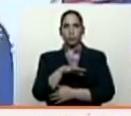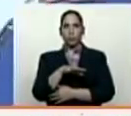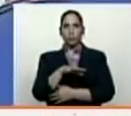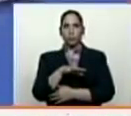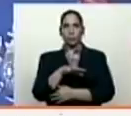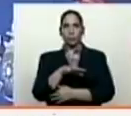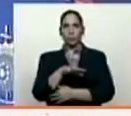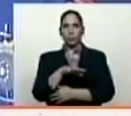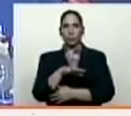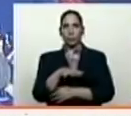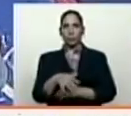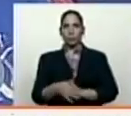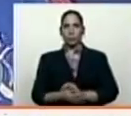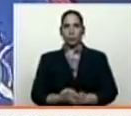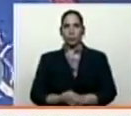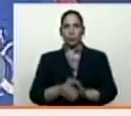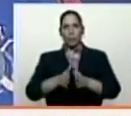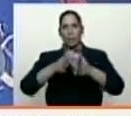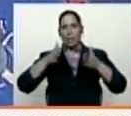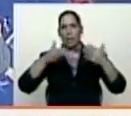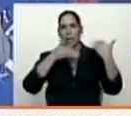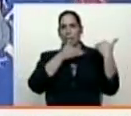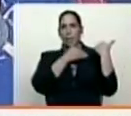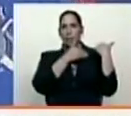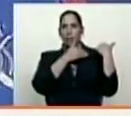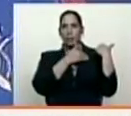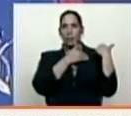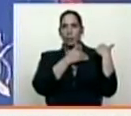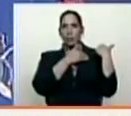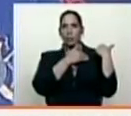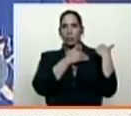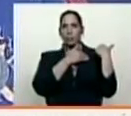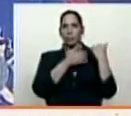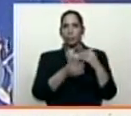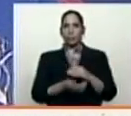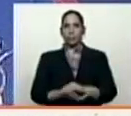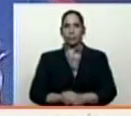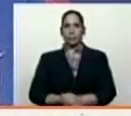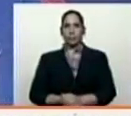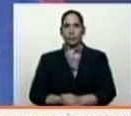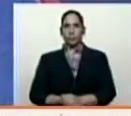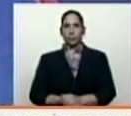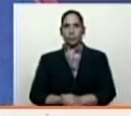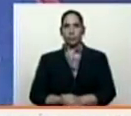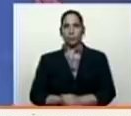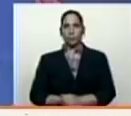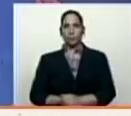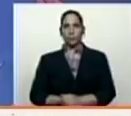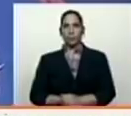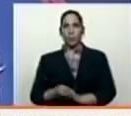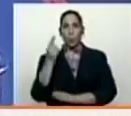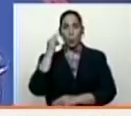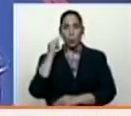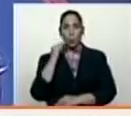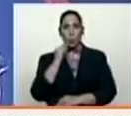con una gran responsabilidad sobre sus hombros, el Bolívar que